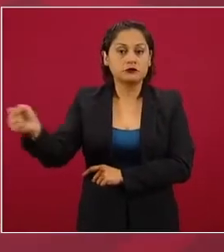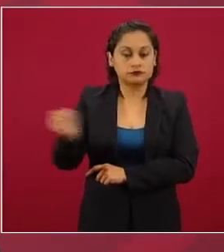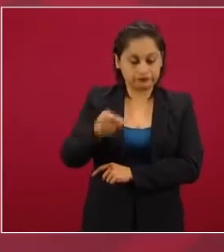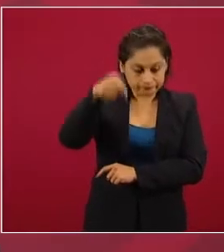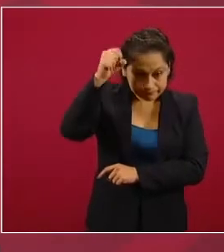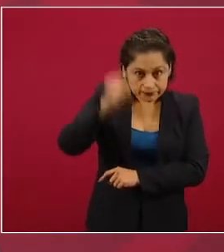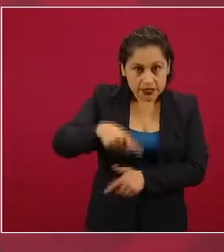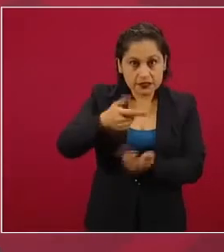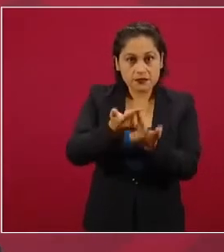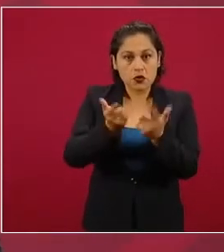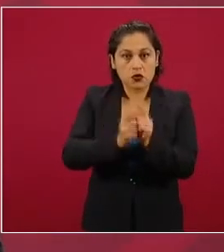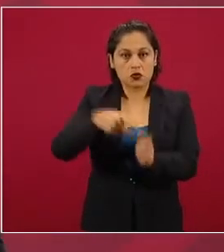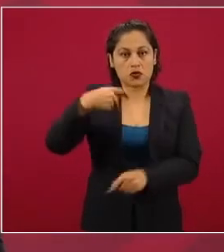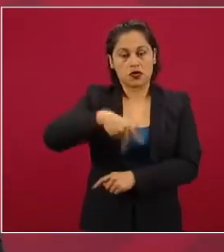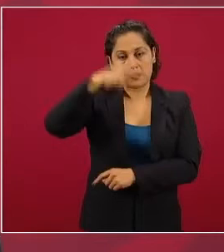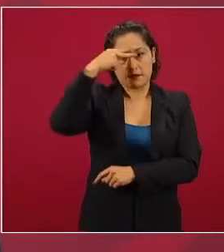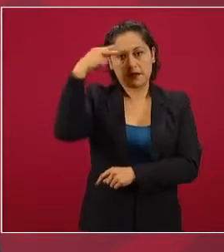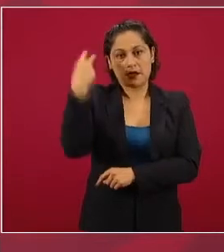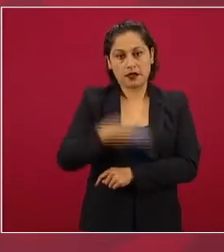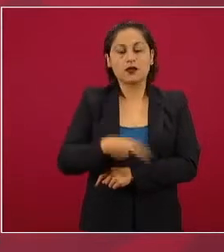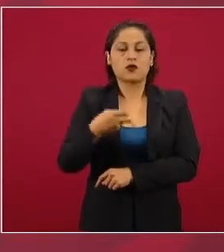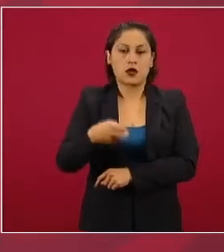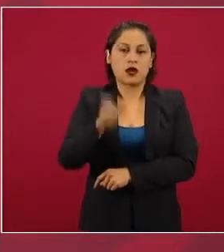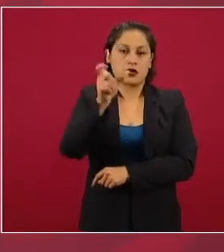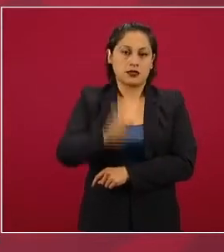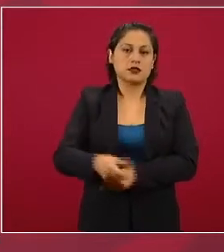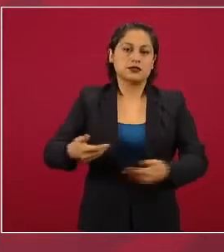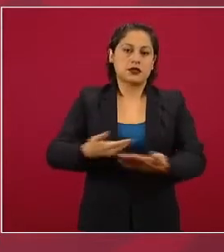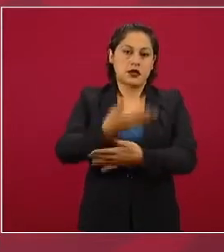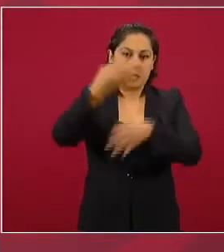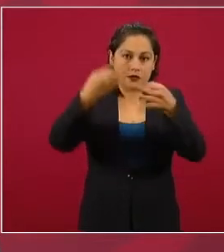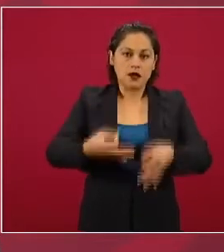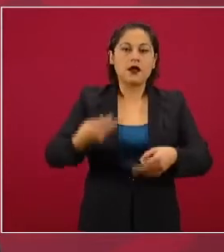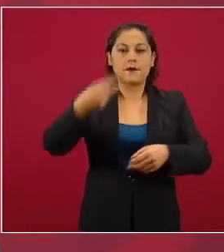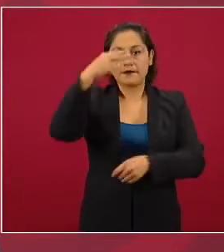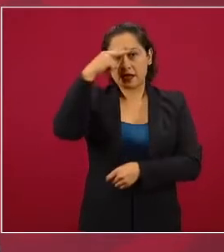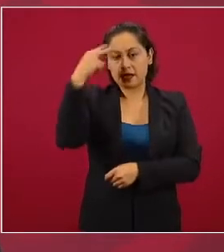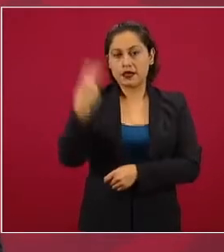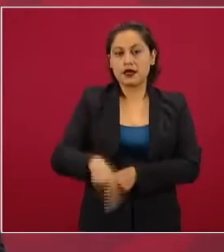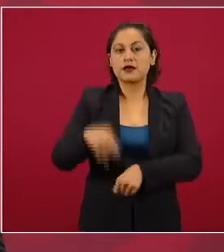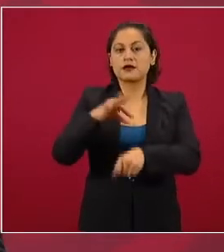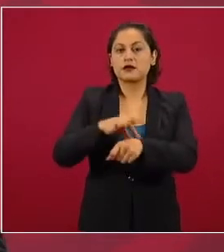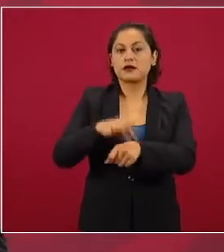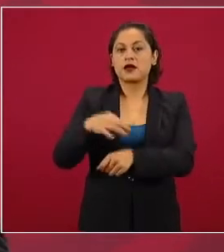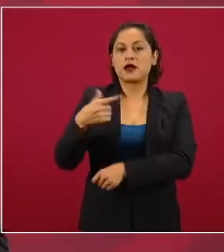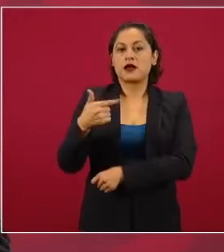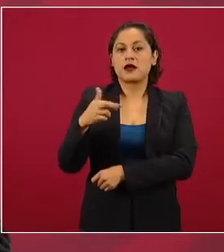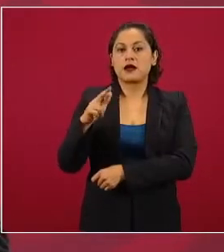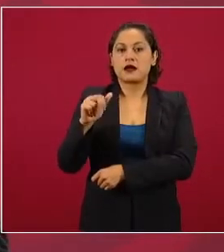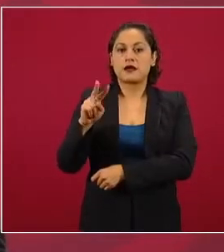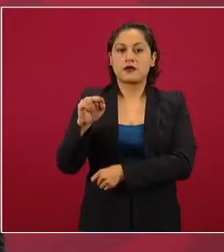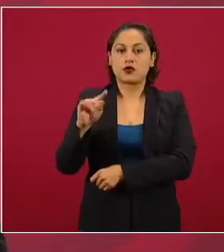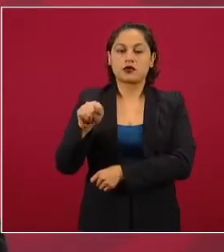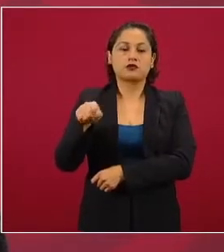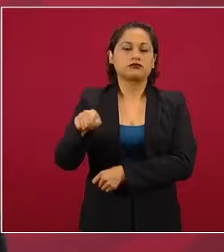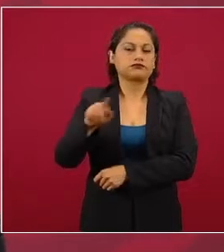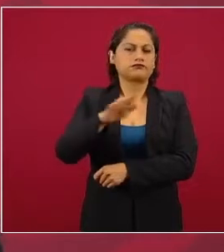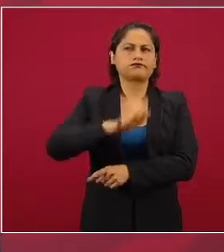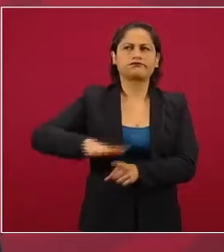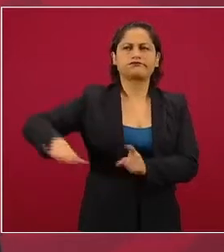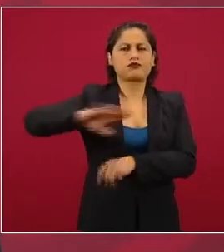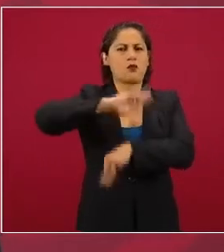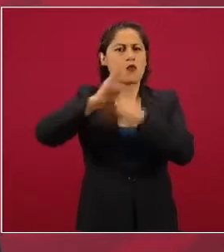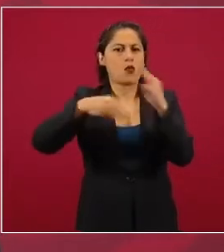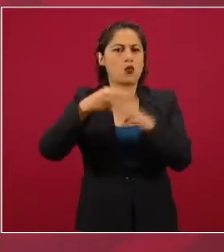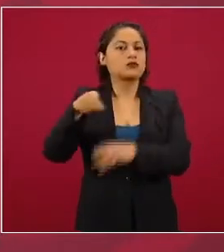estratégico asesor. Es un mexicano, el doctor Alejandro Cravioto Quintana, que es ampliamente reconocido en el mundo por esto.